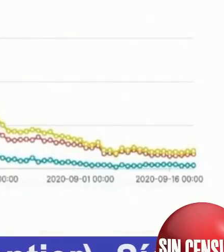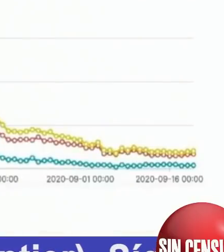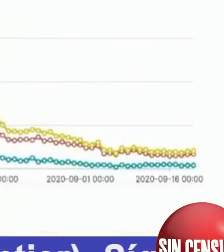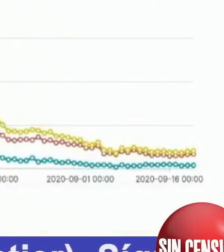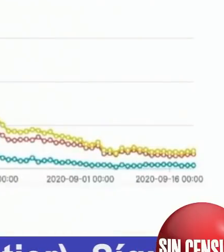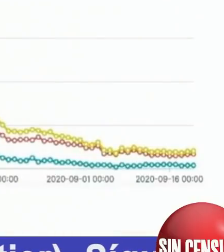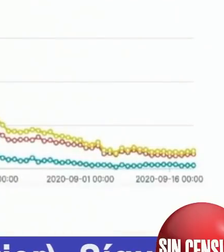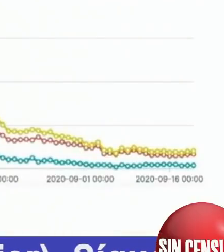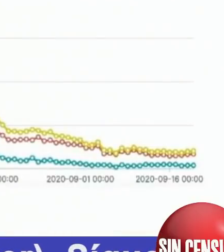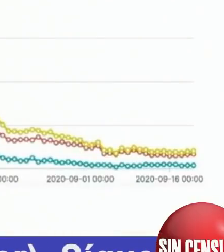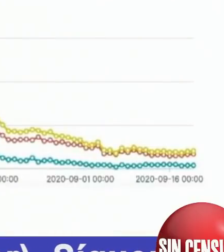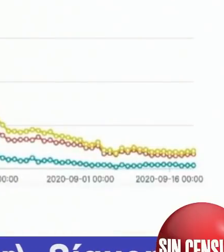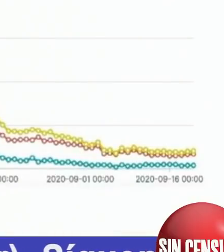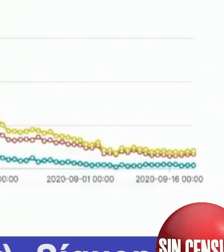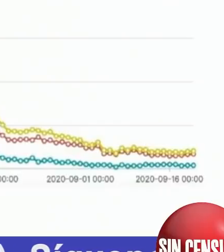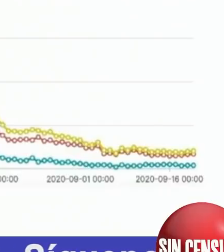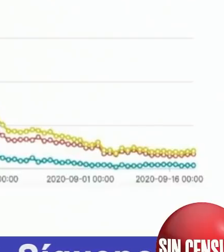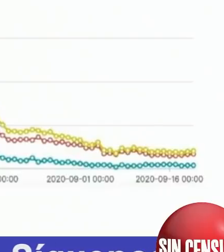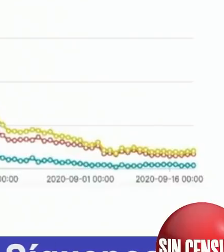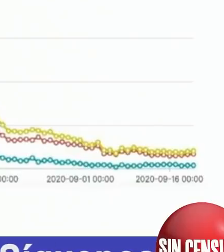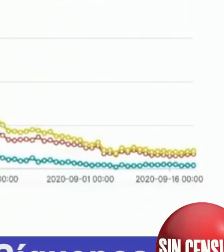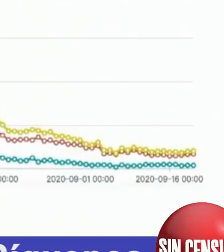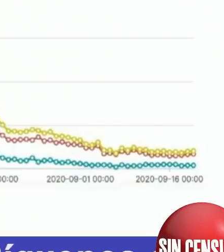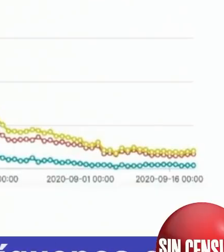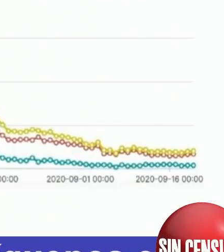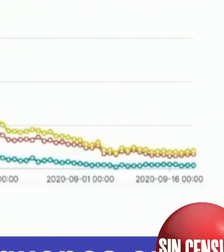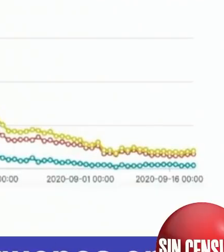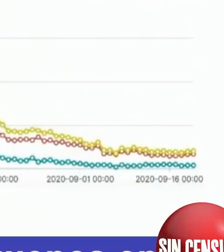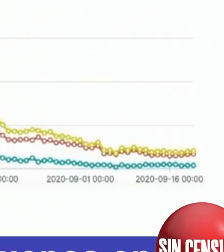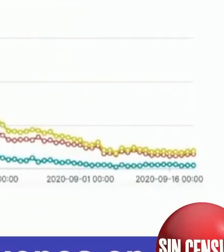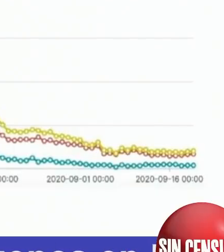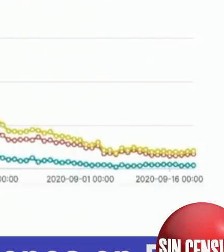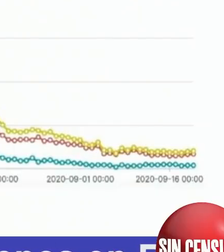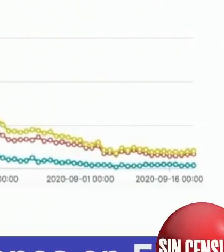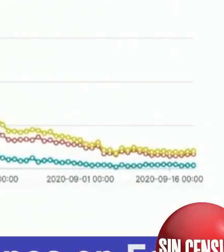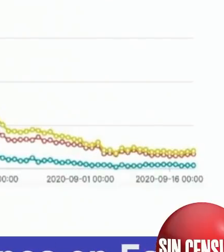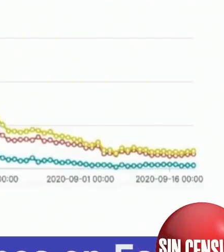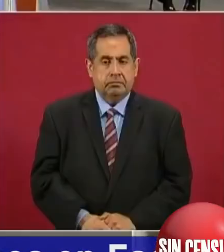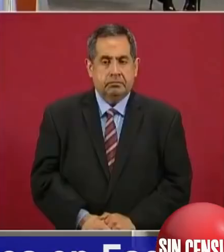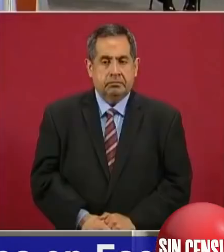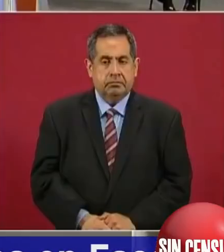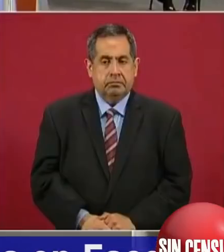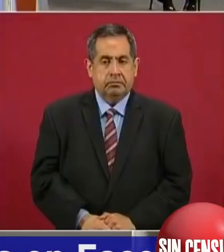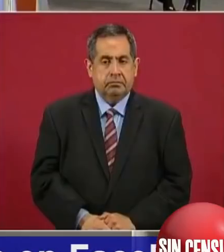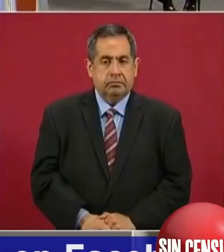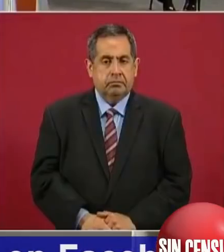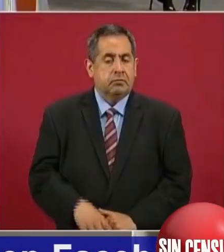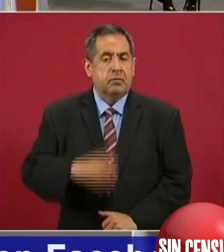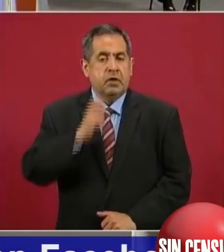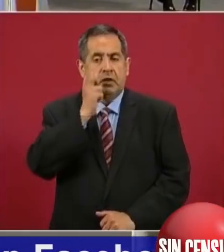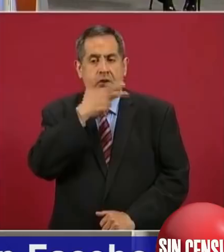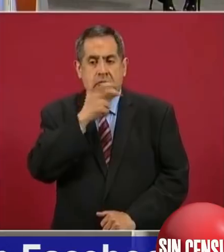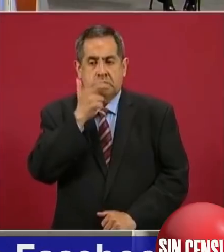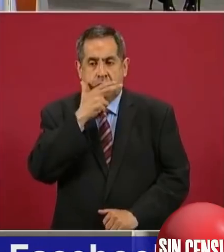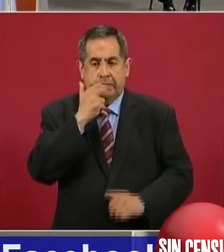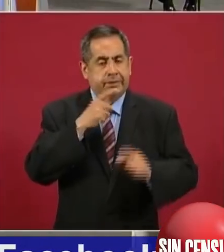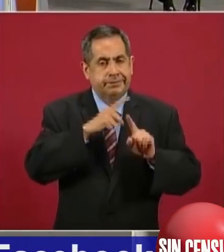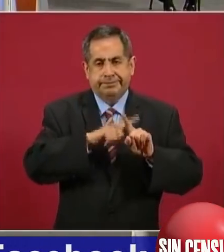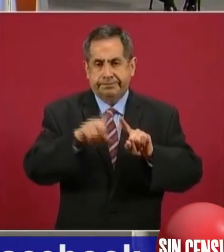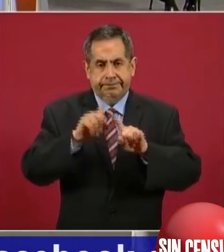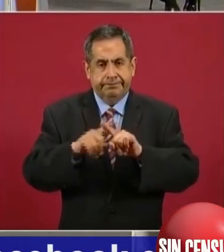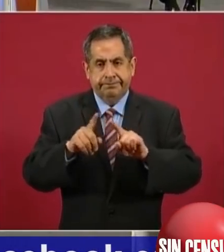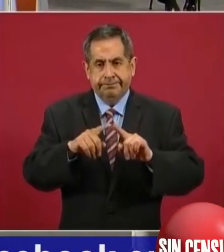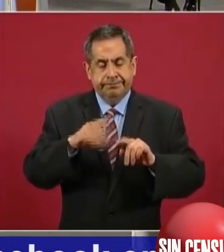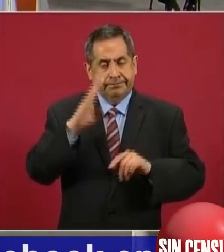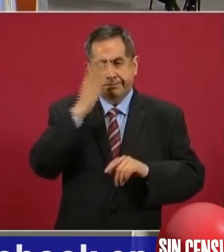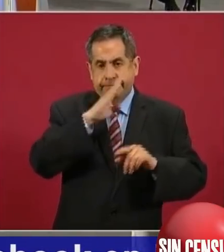reducción sostenida. La siguiente. Chihuahua. Un patrón completamente diferente de ocurrencia de la epidemia y no solo